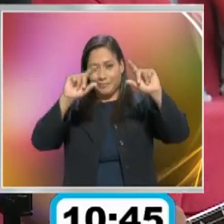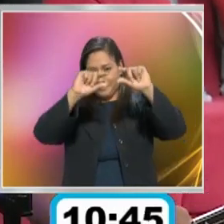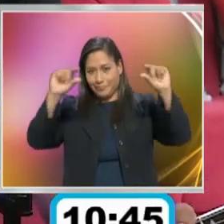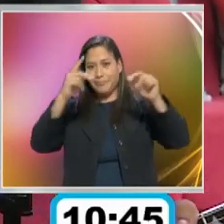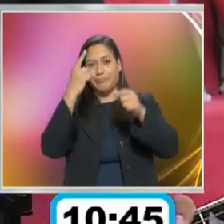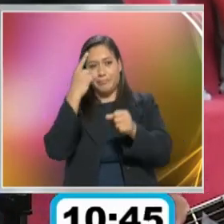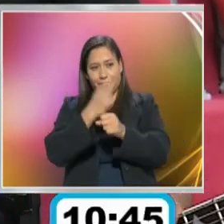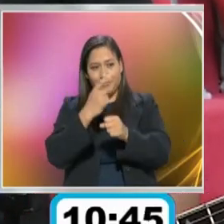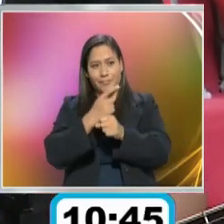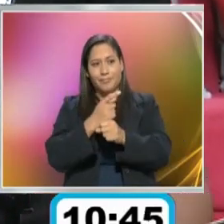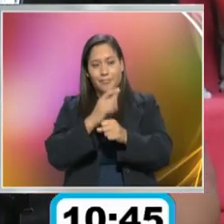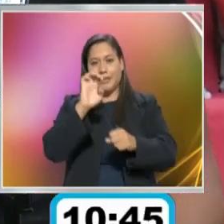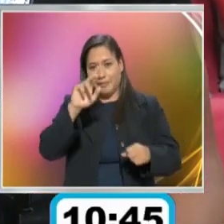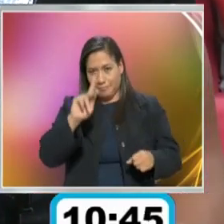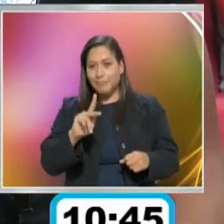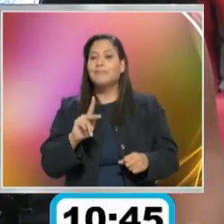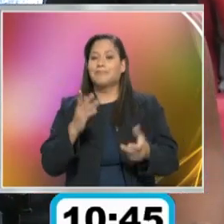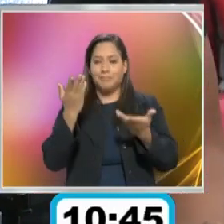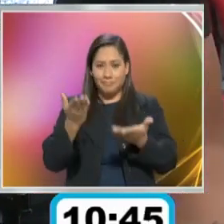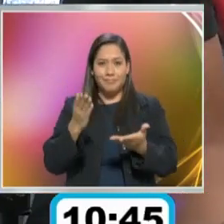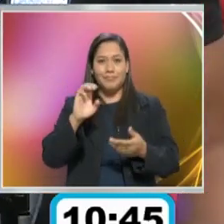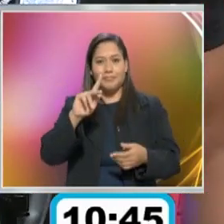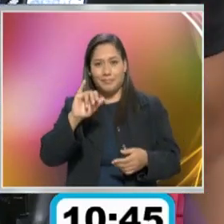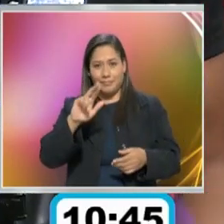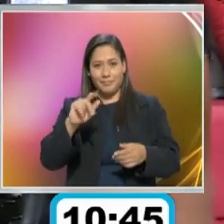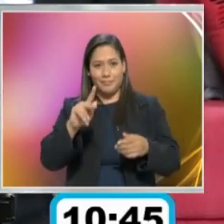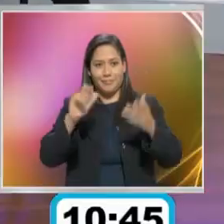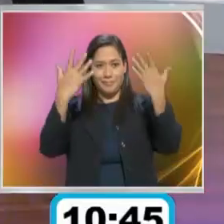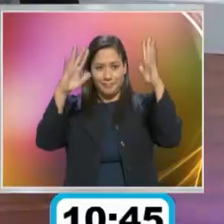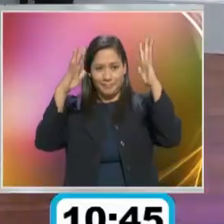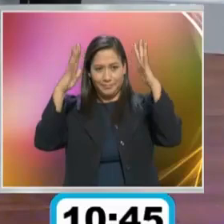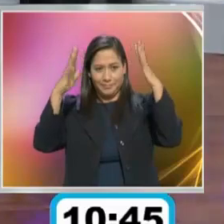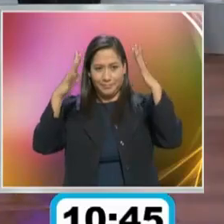nuestra primer EP. Vamos a Muy escucharlos. bien. Empírica. Así es.